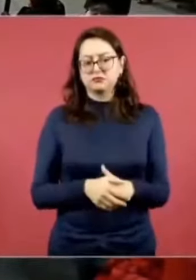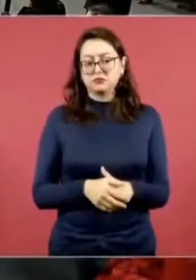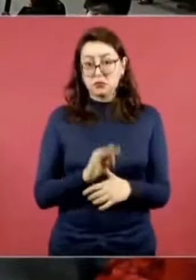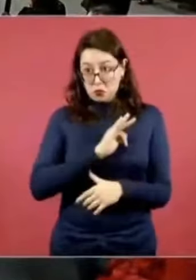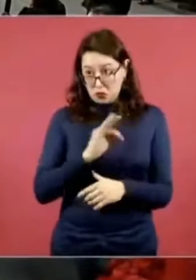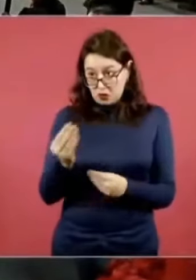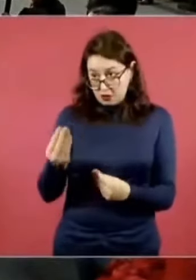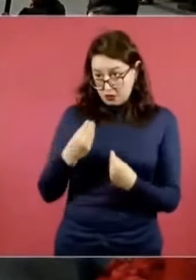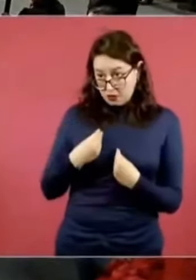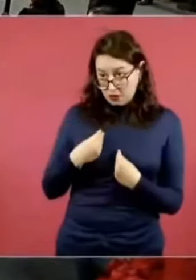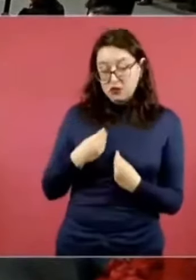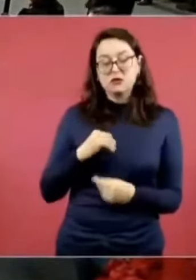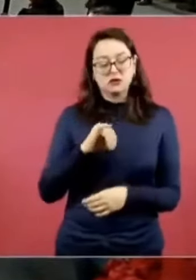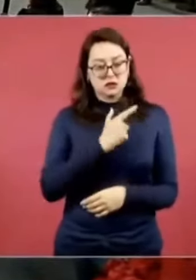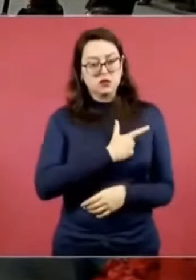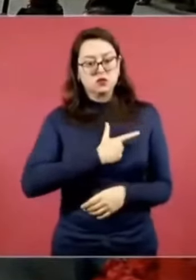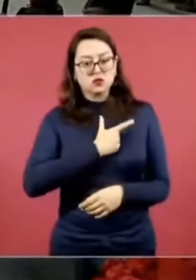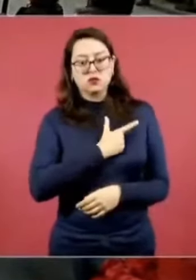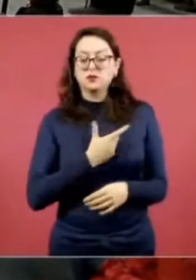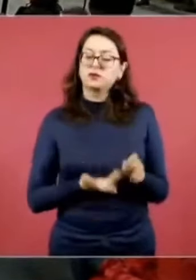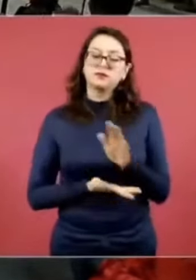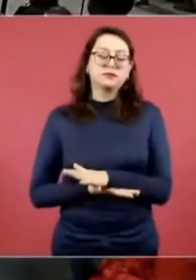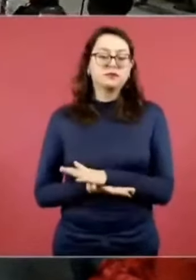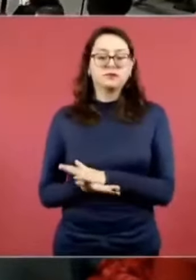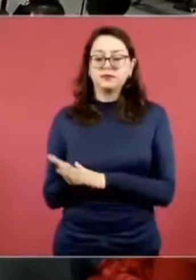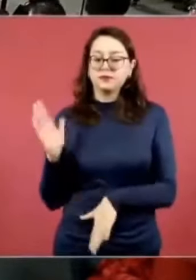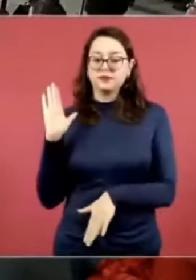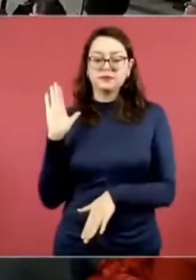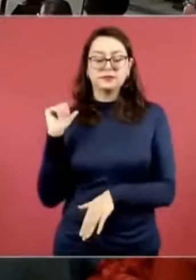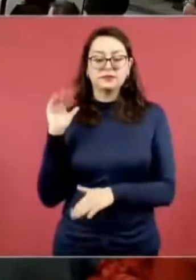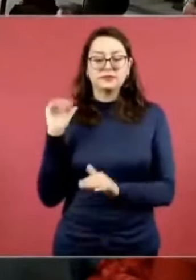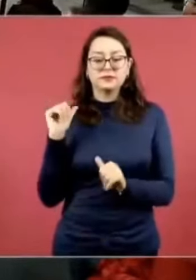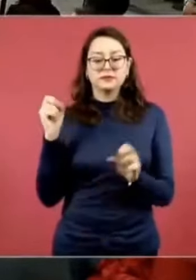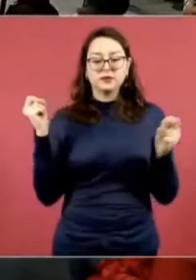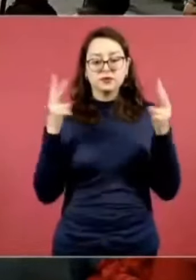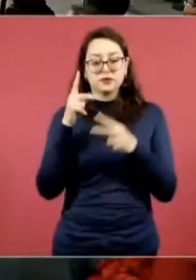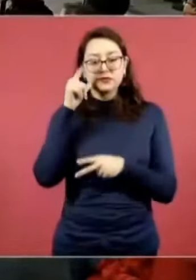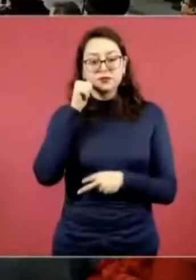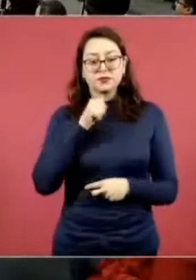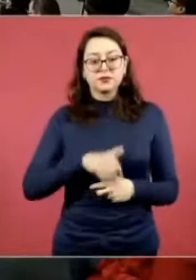Sí, gracias. Bueno, vámonos. Nos vemos mañana.